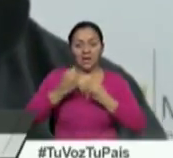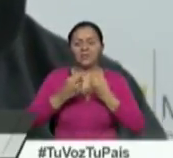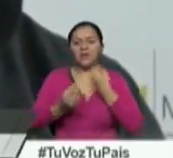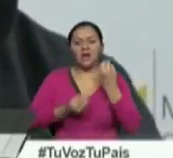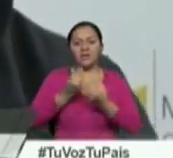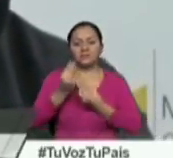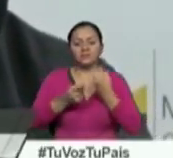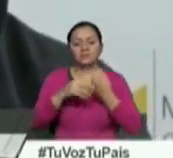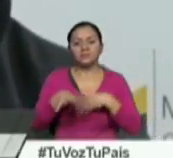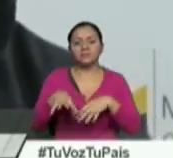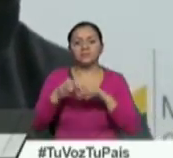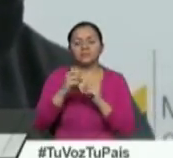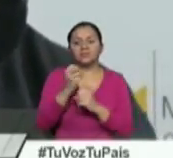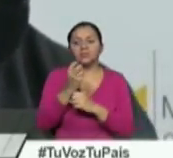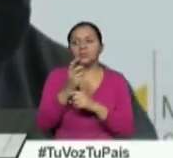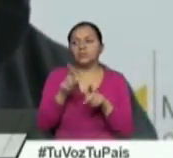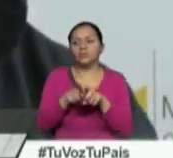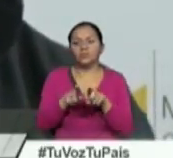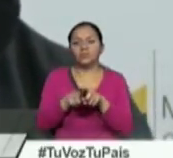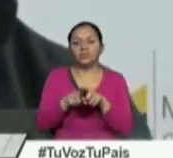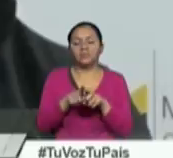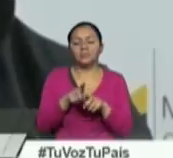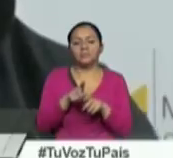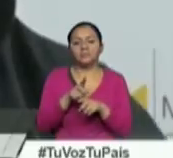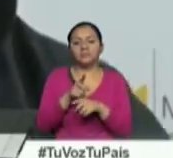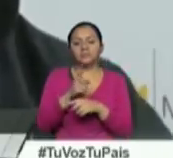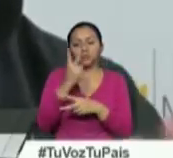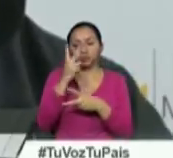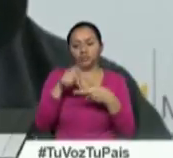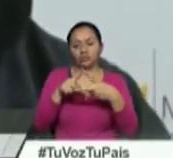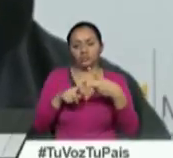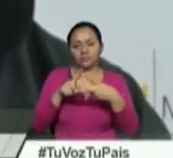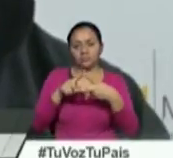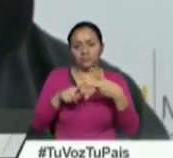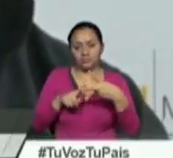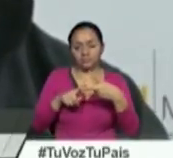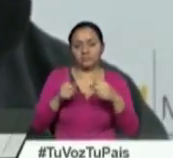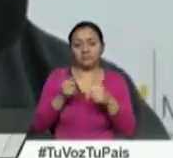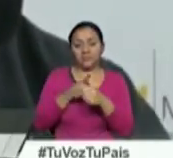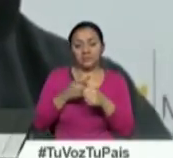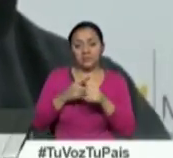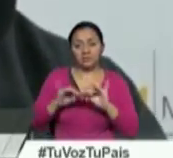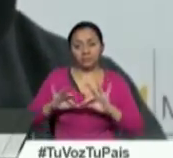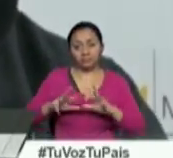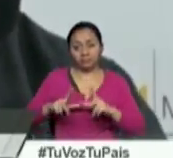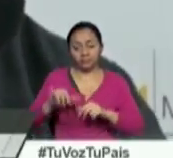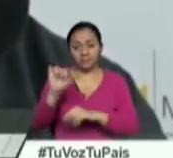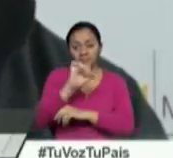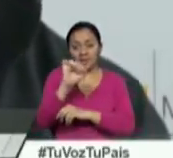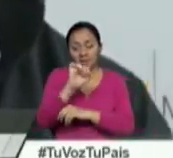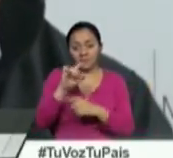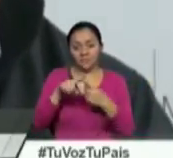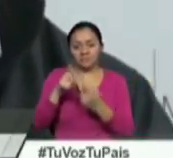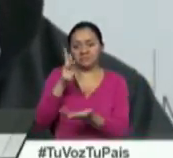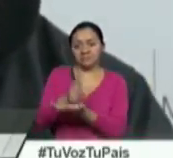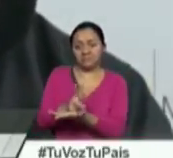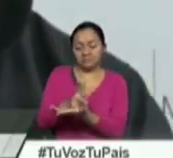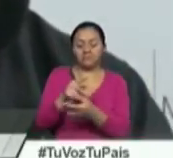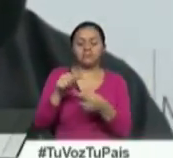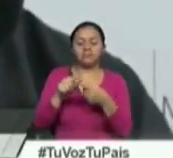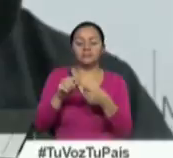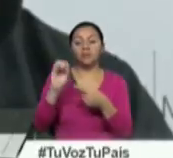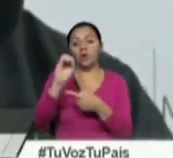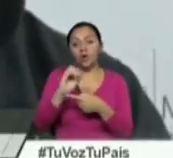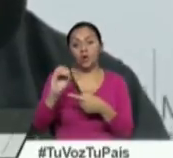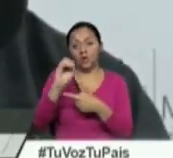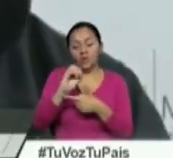procedían era bajo 2 premisas. La primera era robar el vehículo si es que el vehículo estaba estacionado. Una vez de que